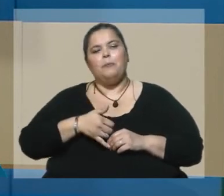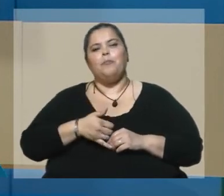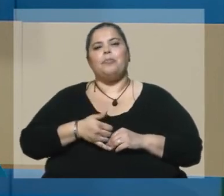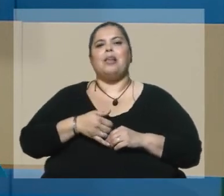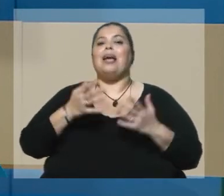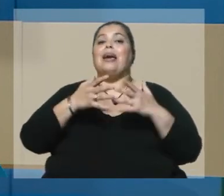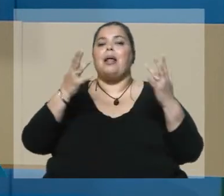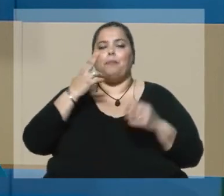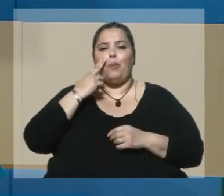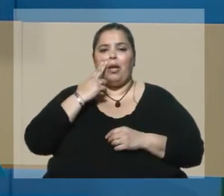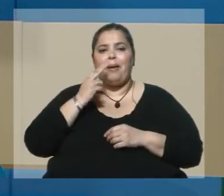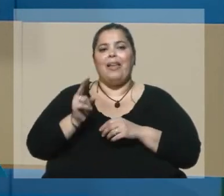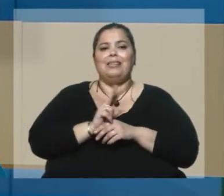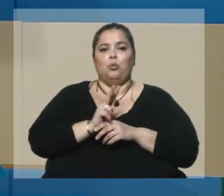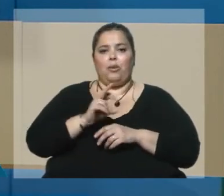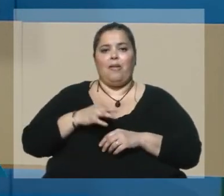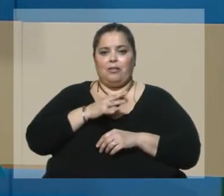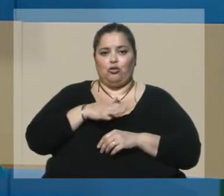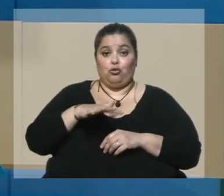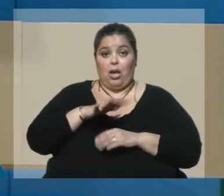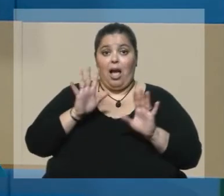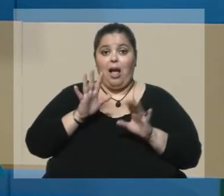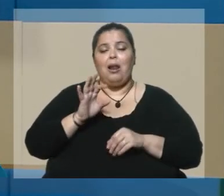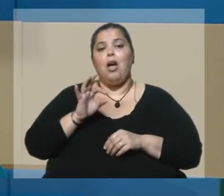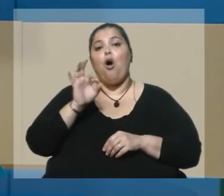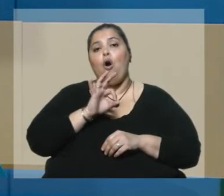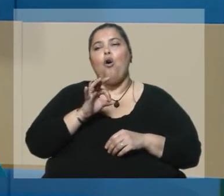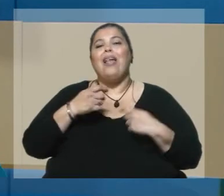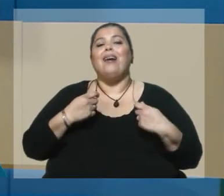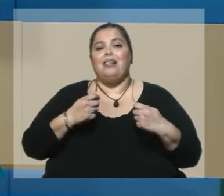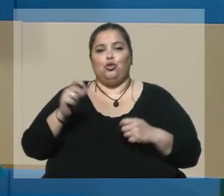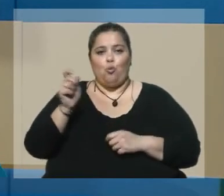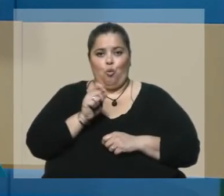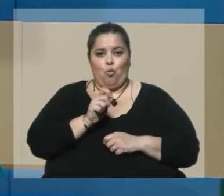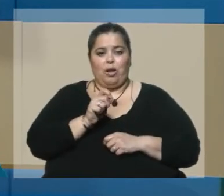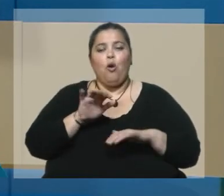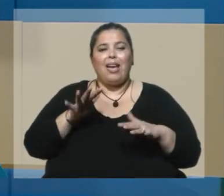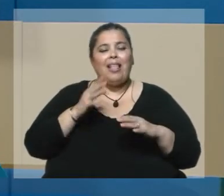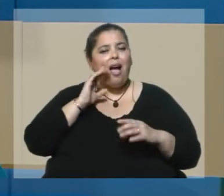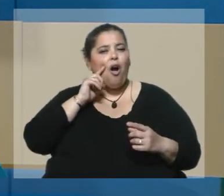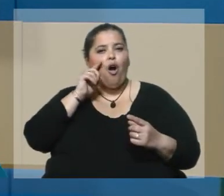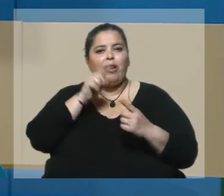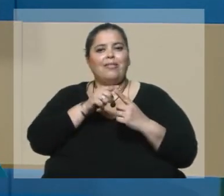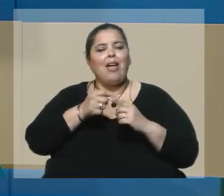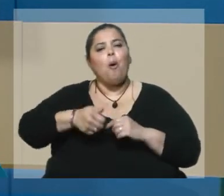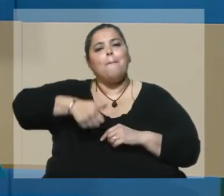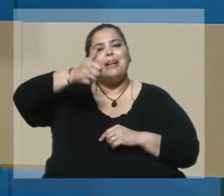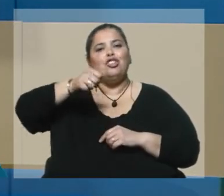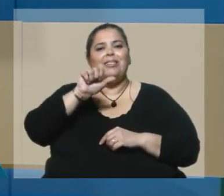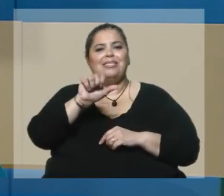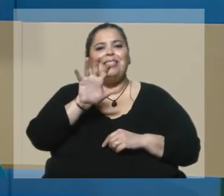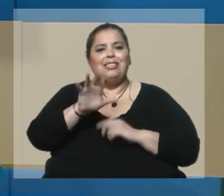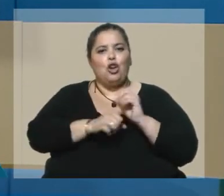problema de la seguridad Social es que o si se quiere de nuestro gasto público es que está muy orientado hacia los mayores 65 años